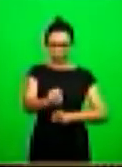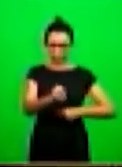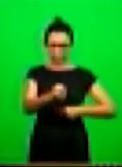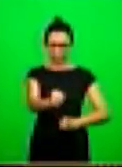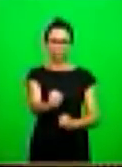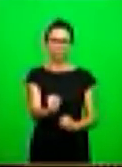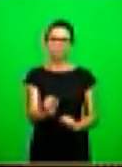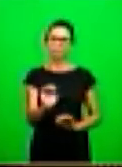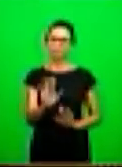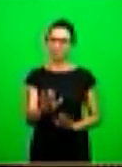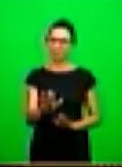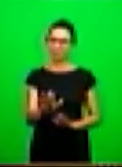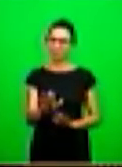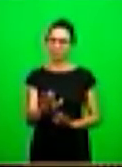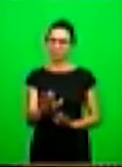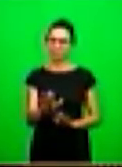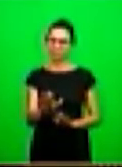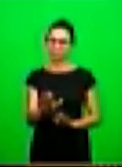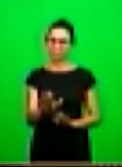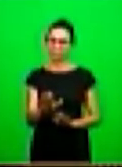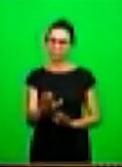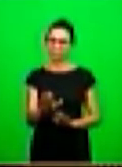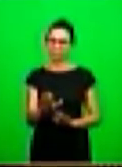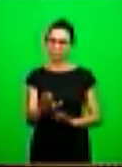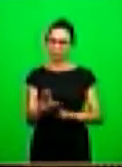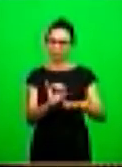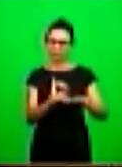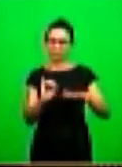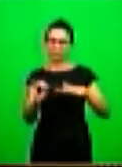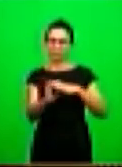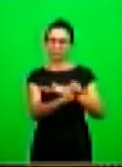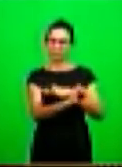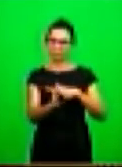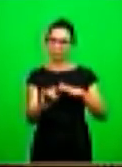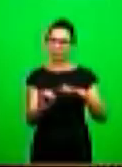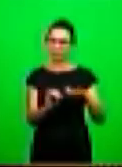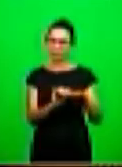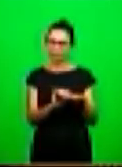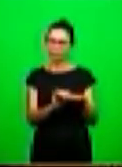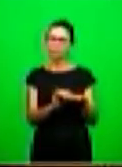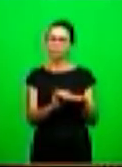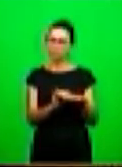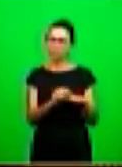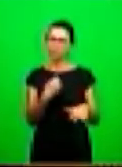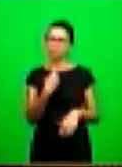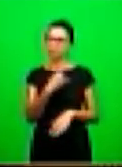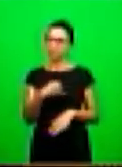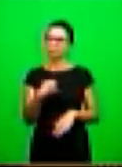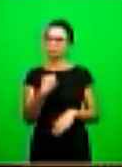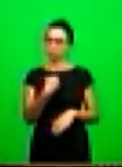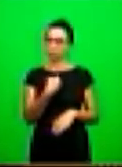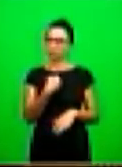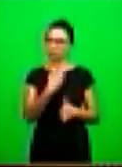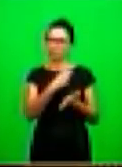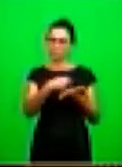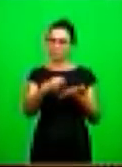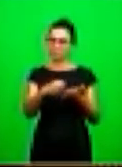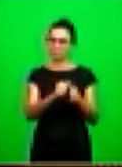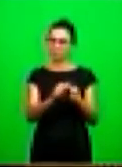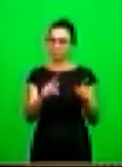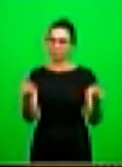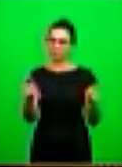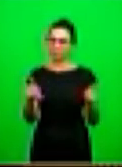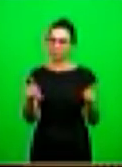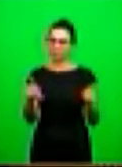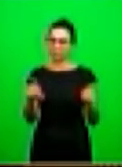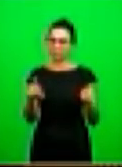allá en la isla de Patmos, lo que Juan tenía una visión muy importante, que él escribió el libro de Apocalipsis, que es revelación